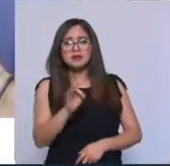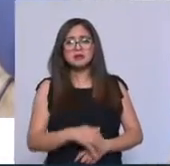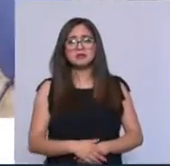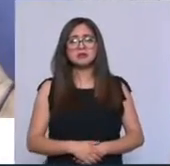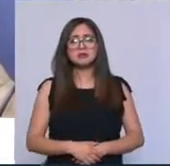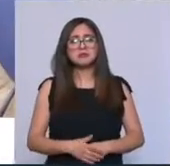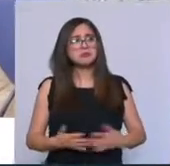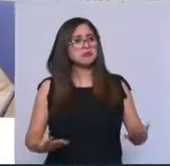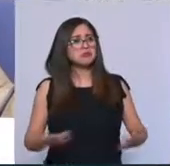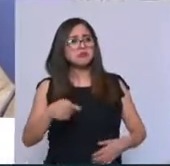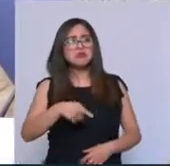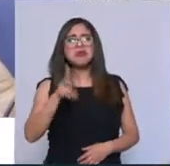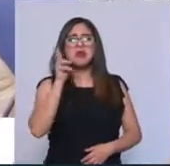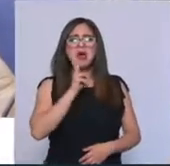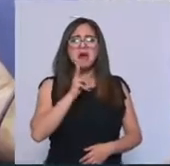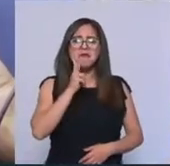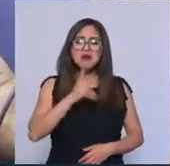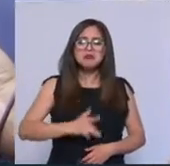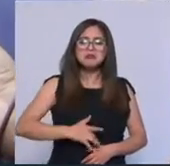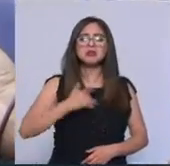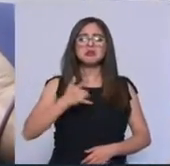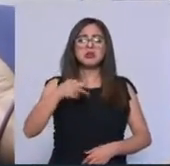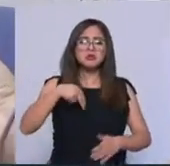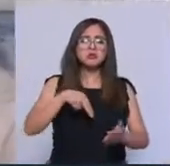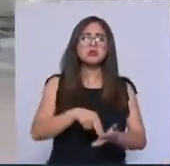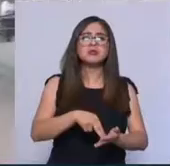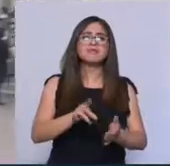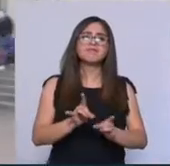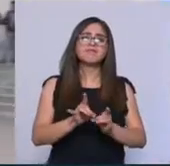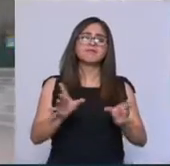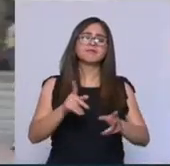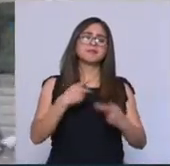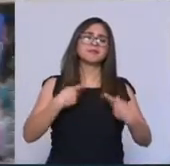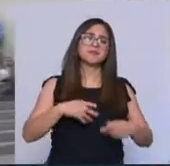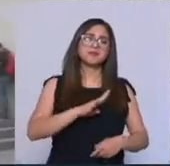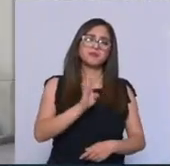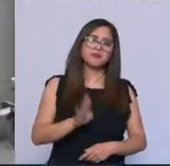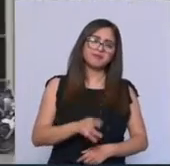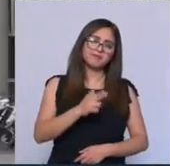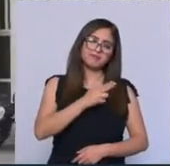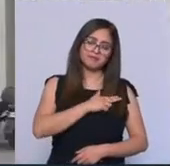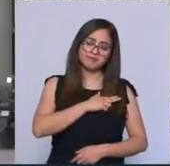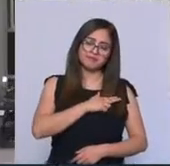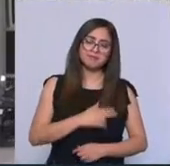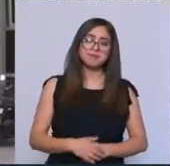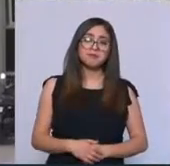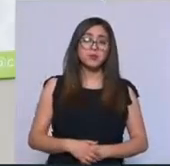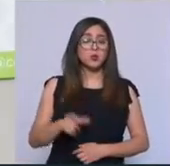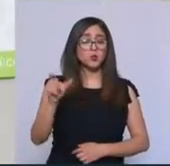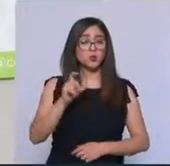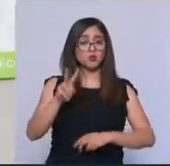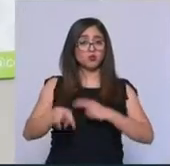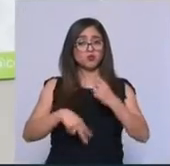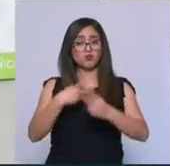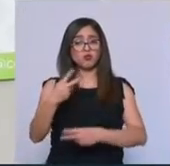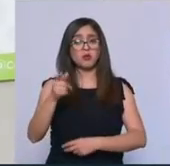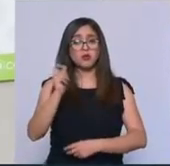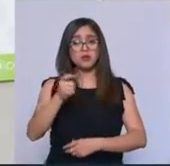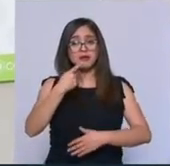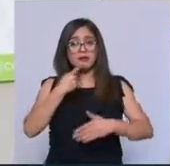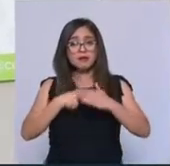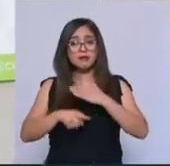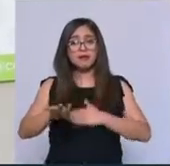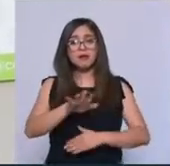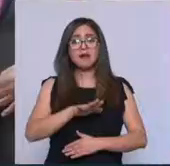y pensaron en robárselo y se acercaron, y pues terminó de este modo. Tras acudir a rendir su declaración ante la Fiscalía